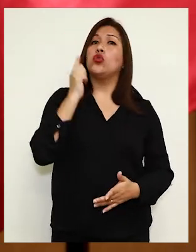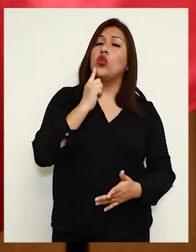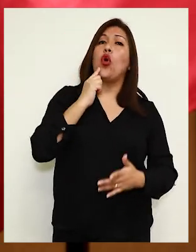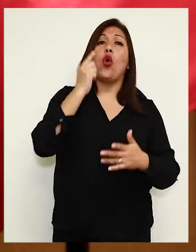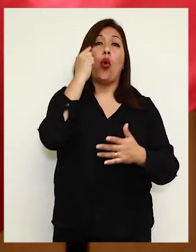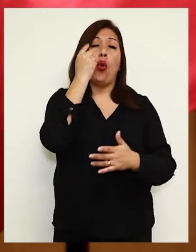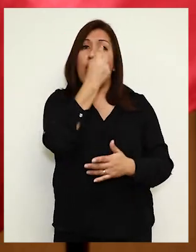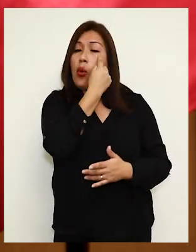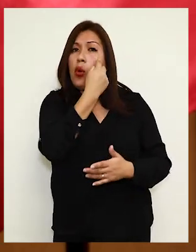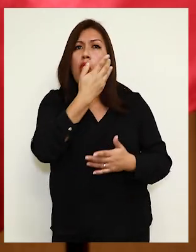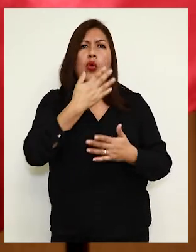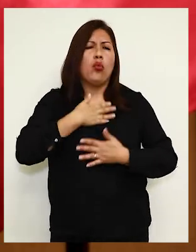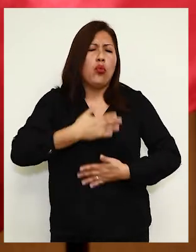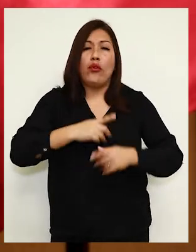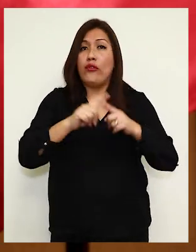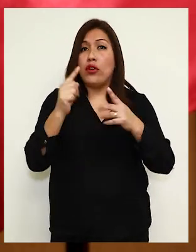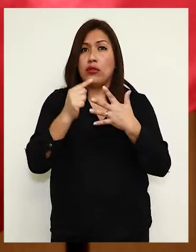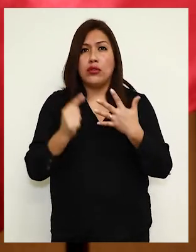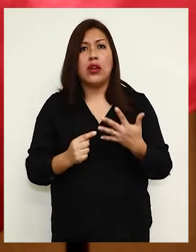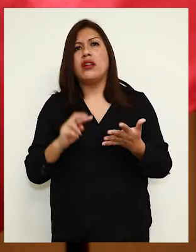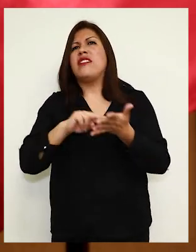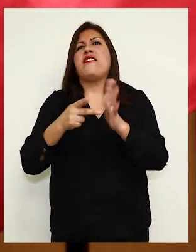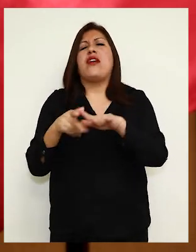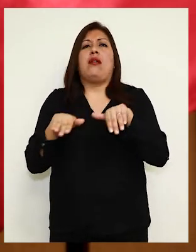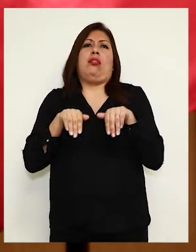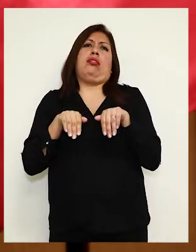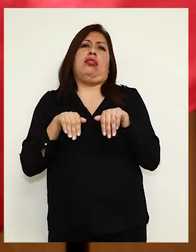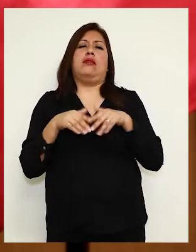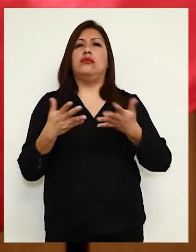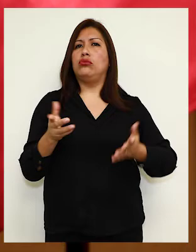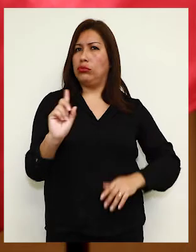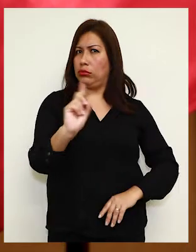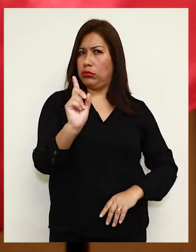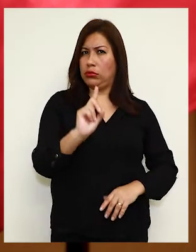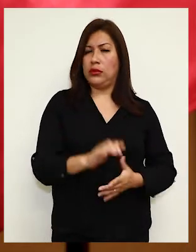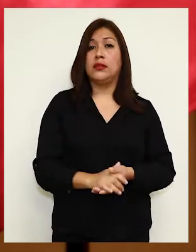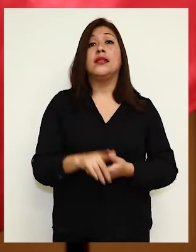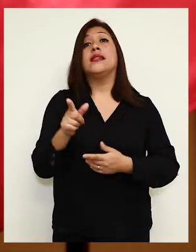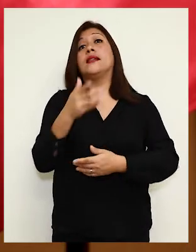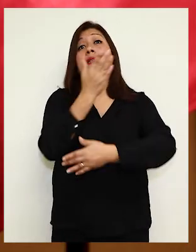discapacidad. La discapacidad aparece cuando